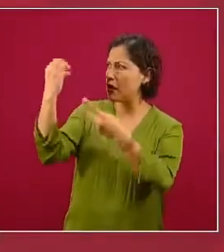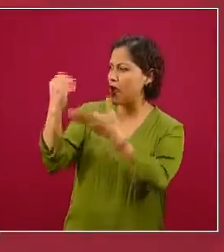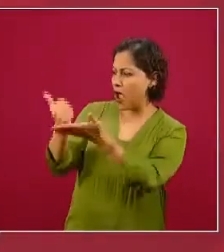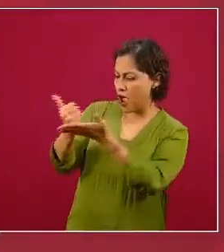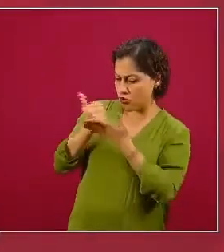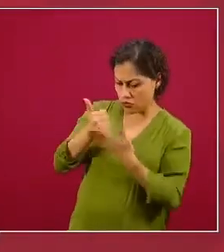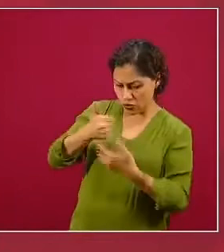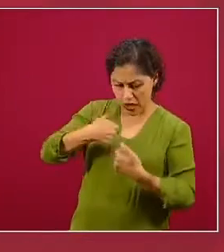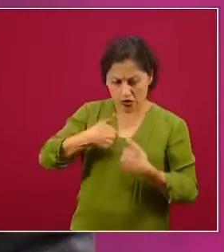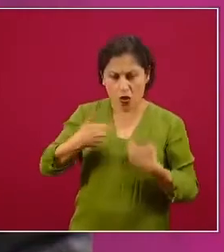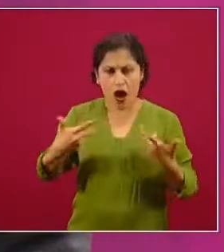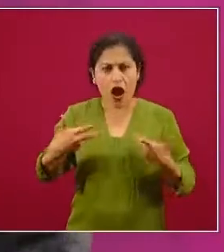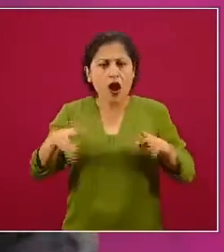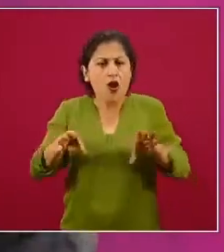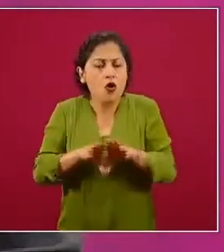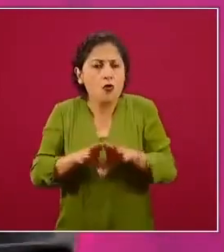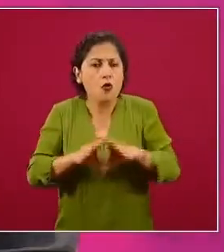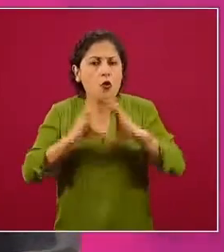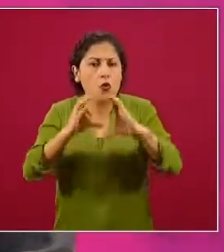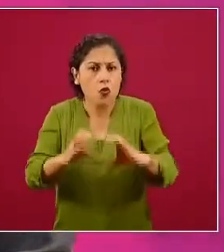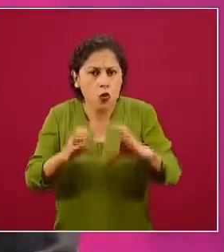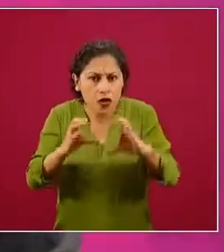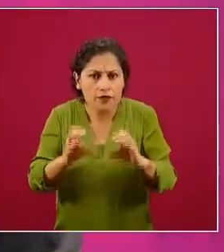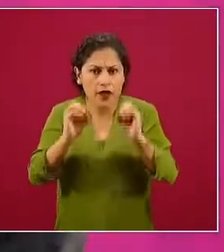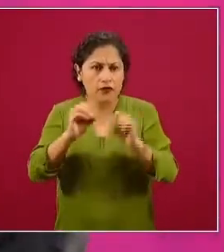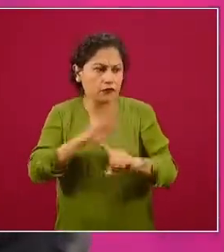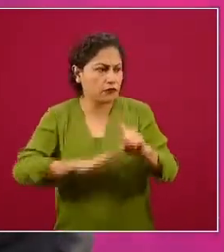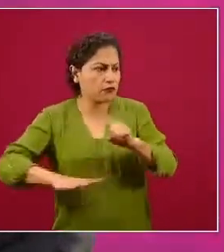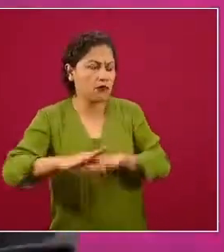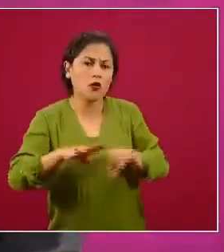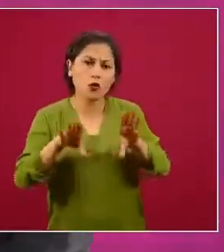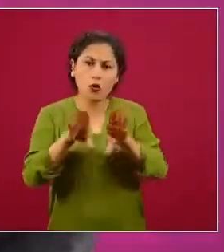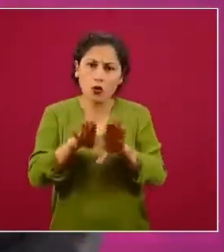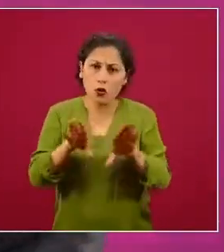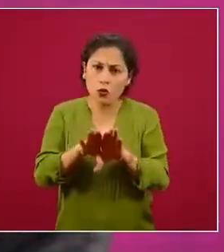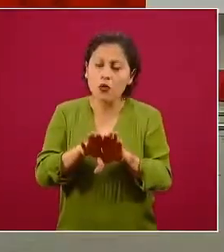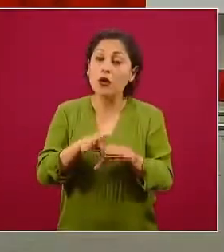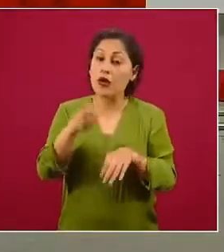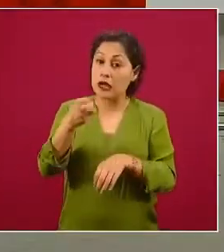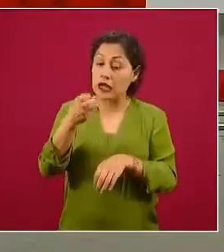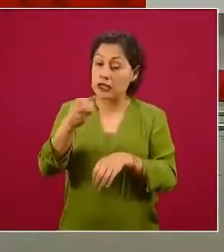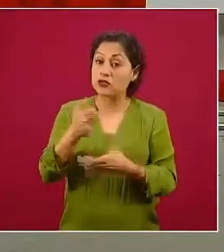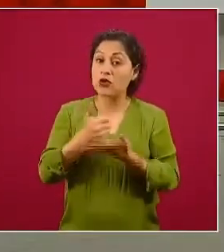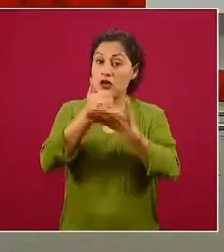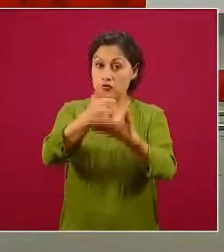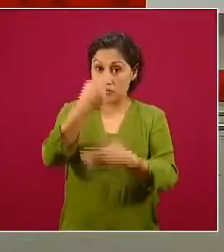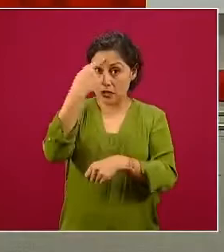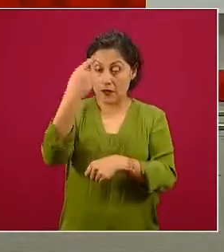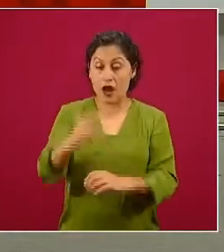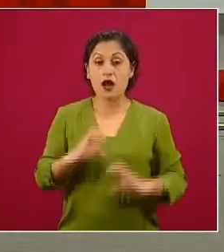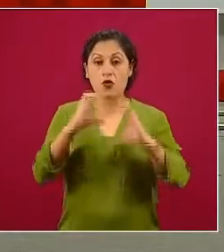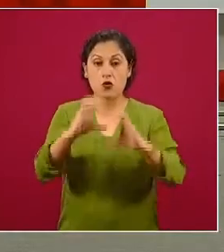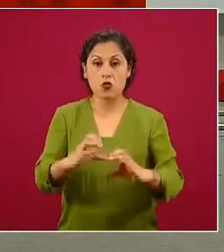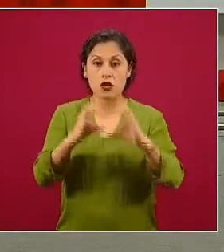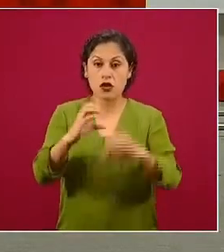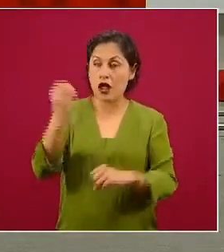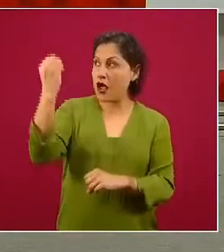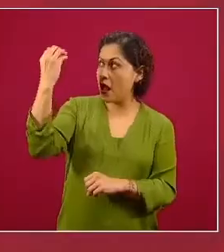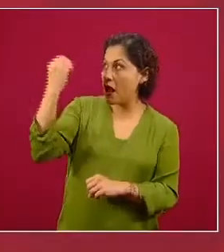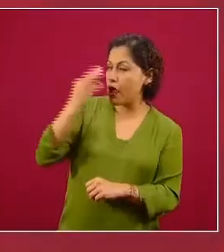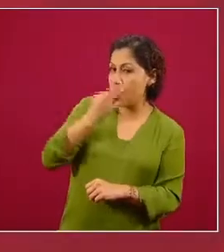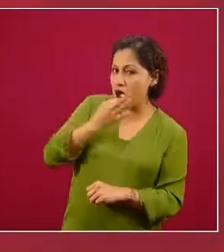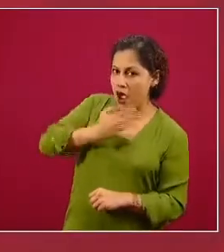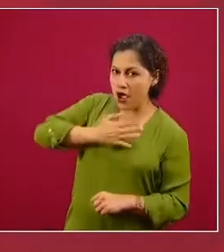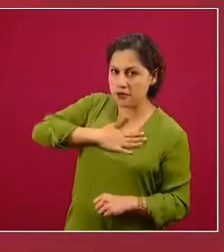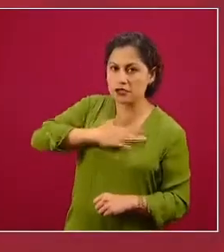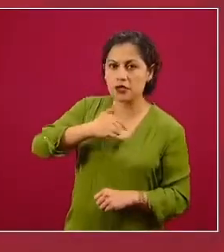acelerado, o bien si hay un margen de seguridad para progresar en el desconfinamiento sin que haya un